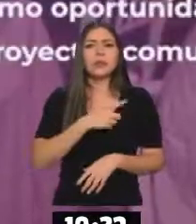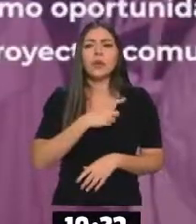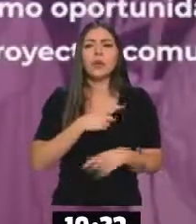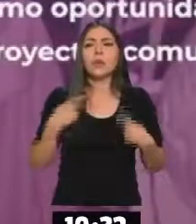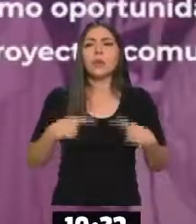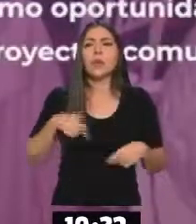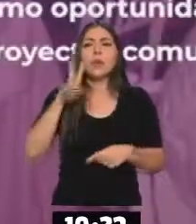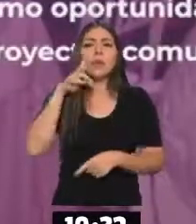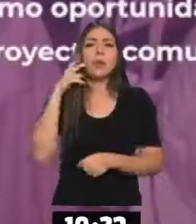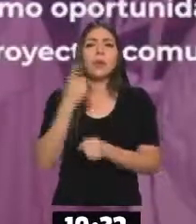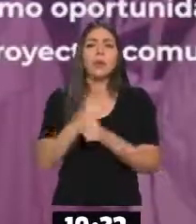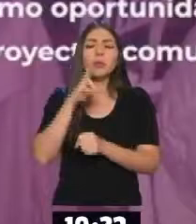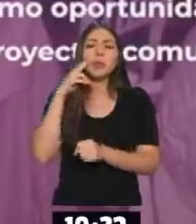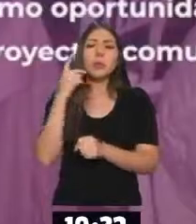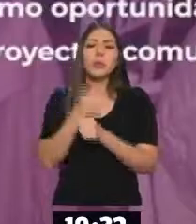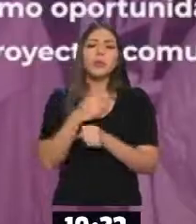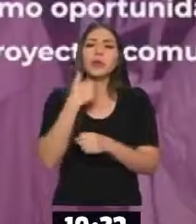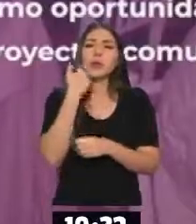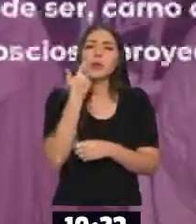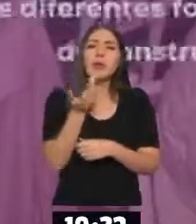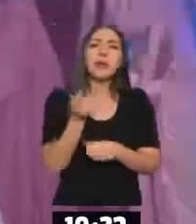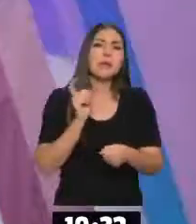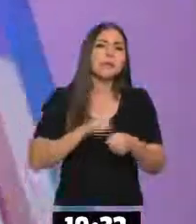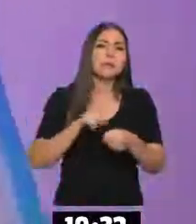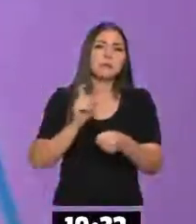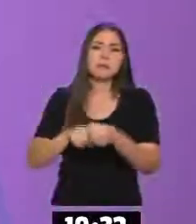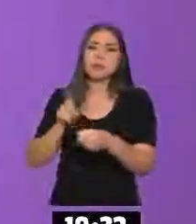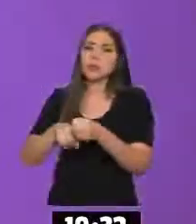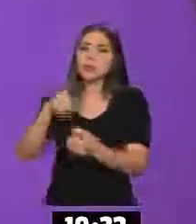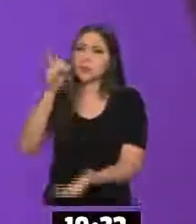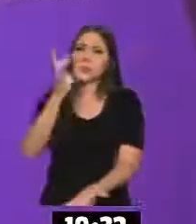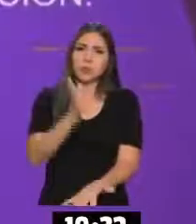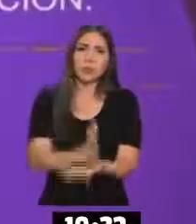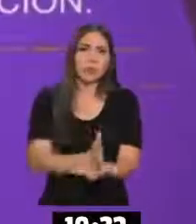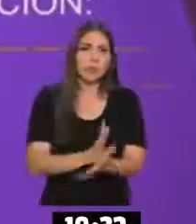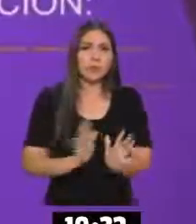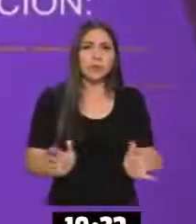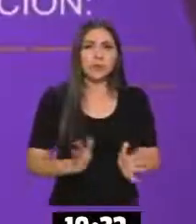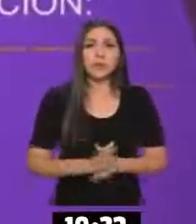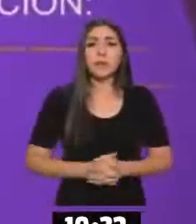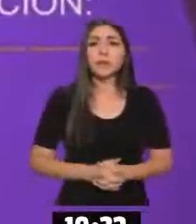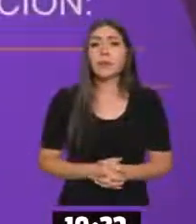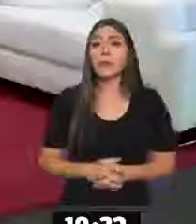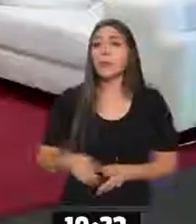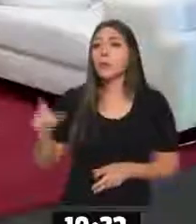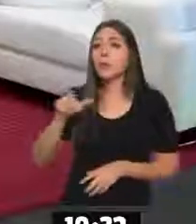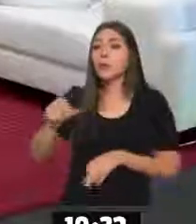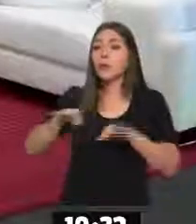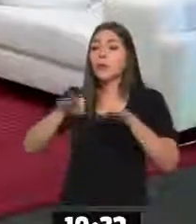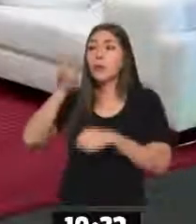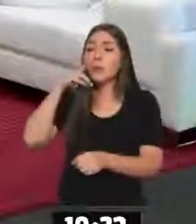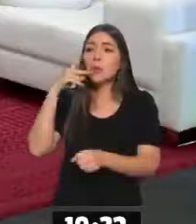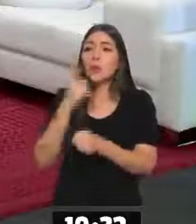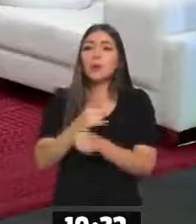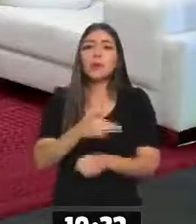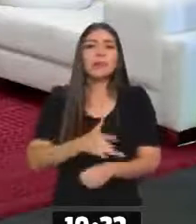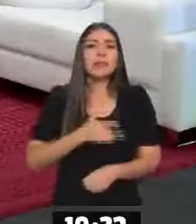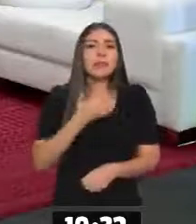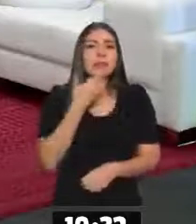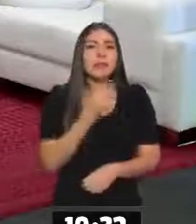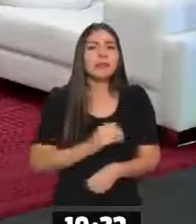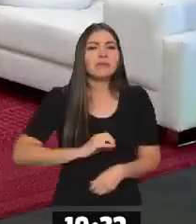voluntades. Son Además, voluntades. Hacer voluntariado siempre, sí, te llena, ¿no? Por supuesto. Te otorga algo,